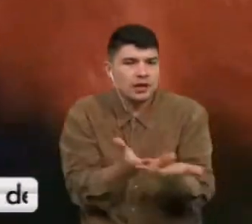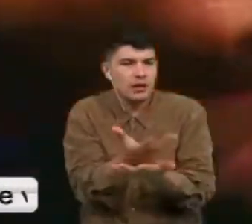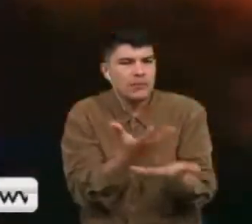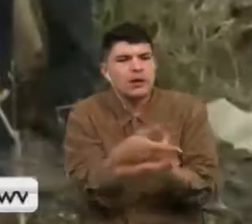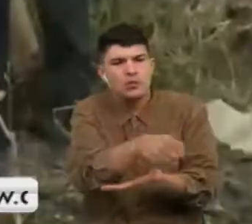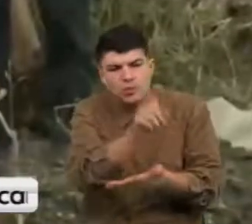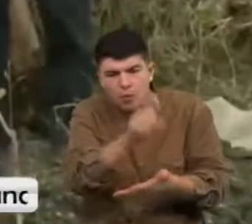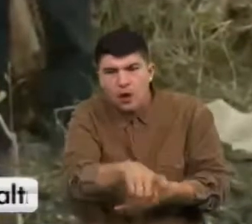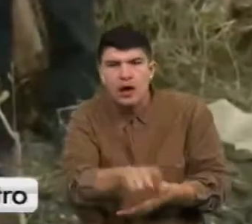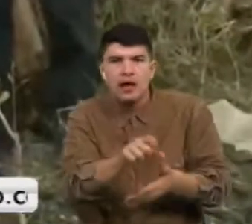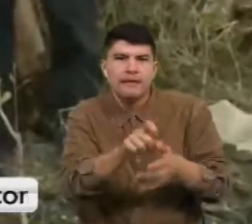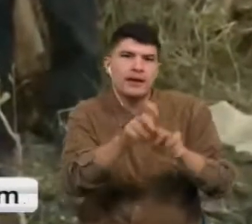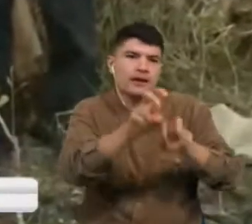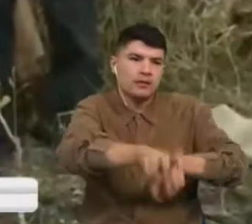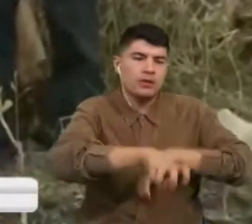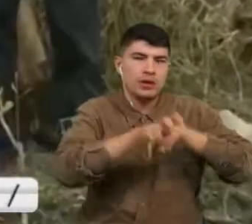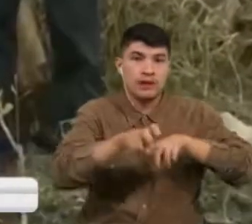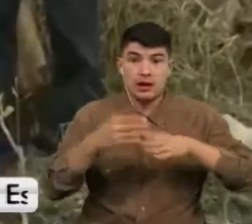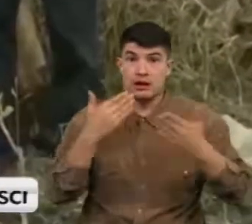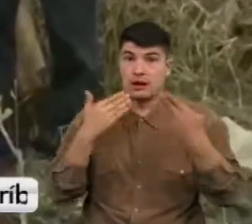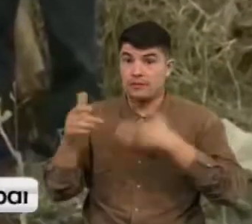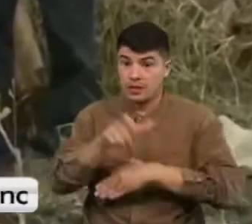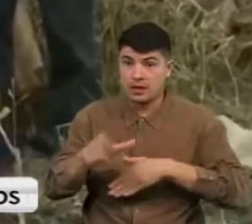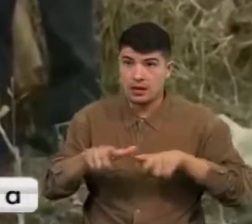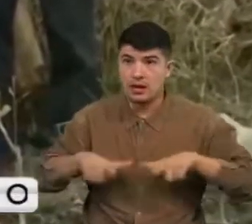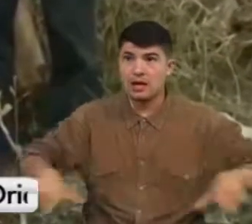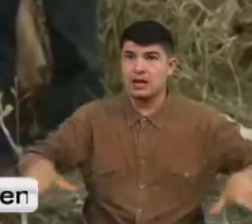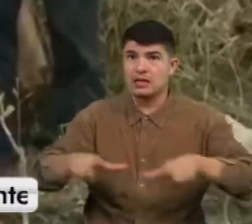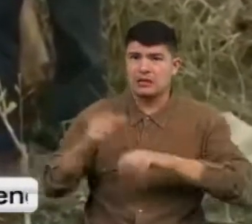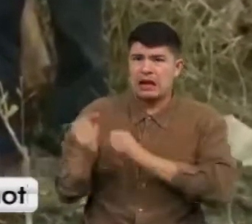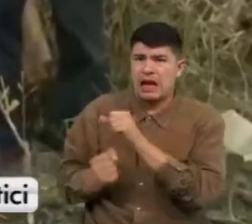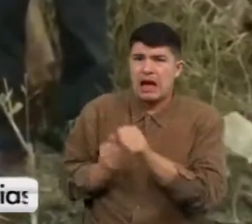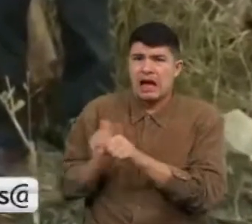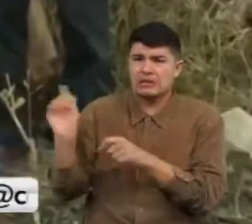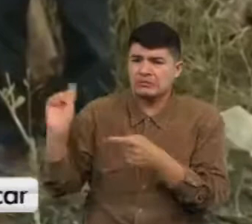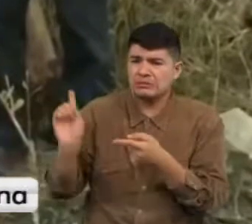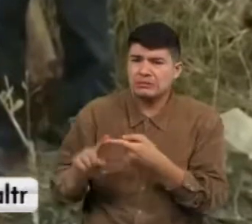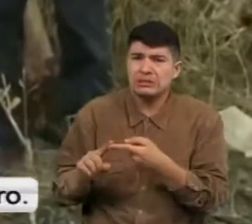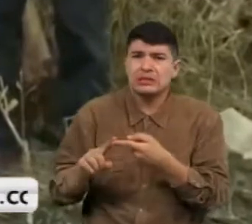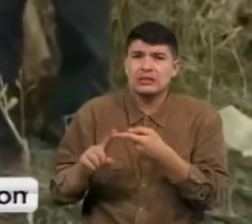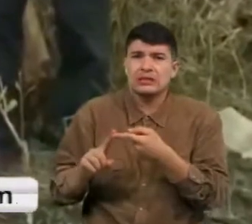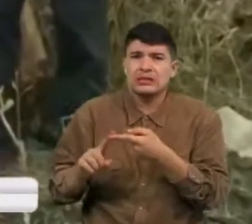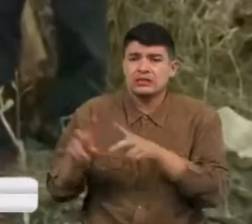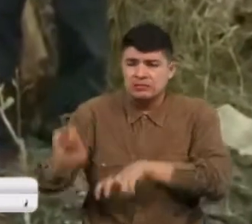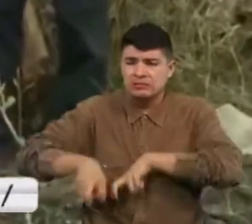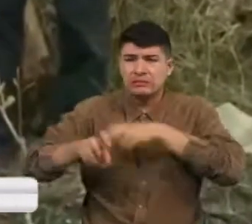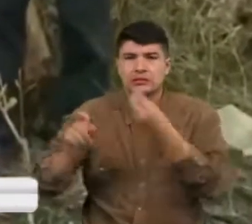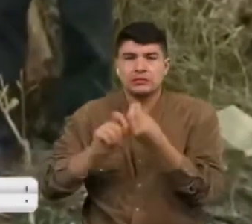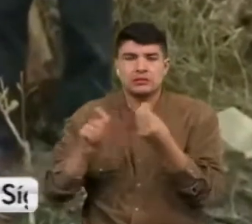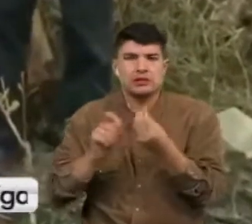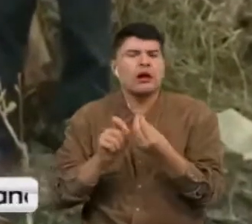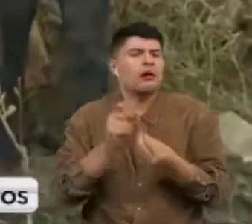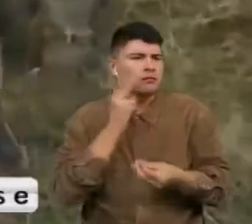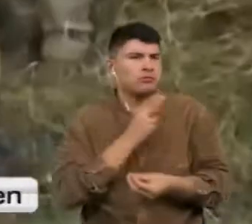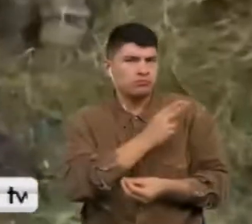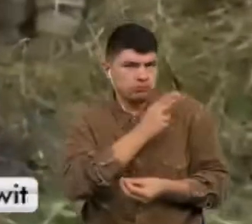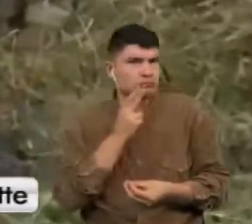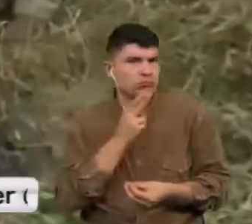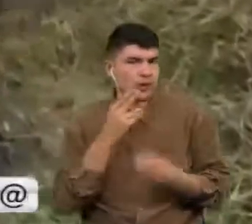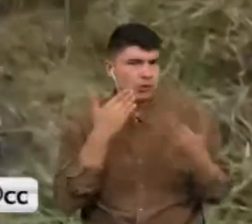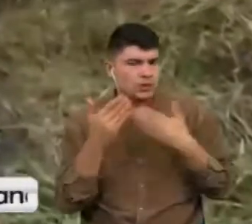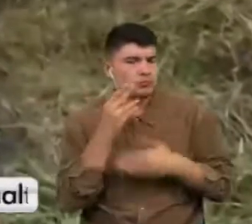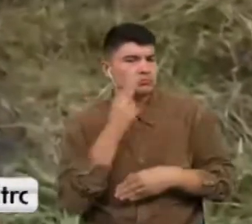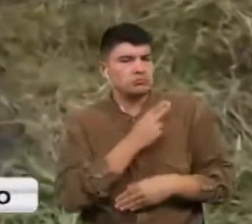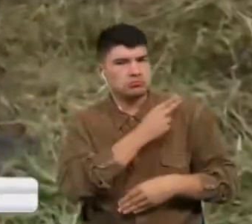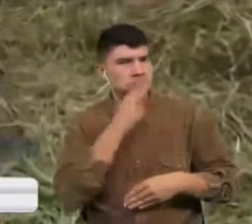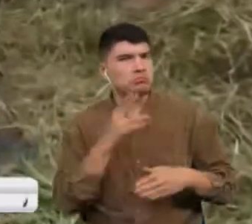deberían cultivar. Campesinos de la zona, quienes llevaban años viviendo del cultivo de la hoja de coca, mostraron compromiso y están motivados